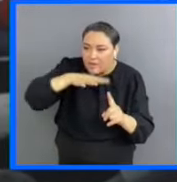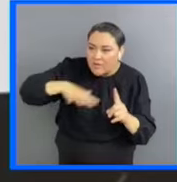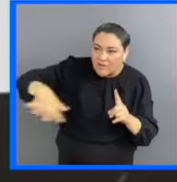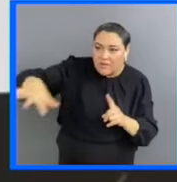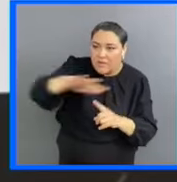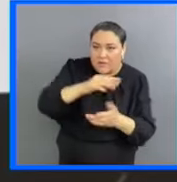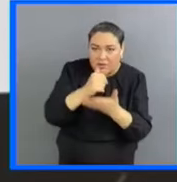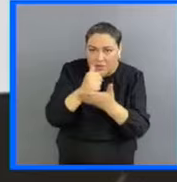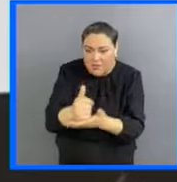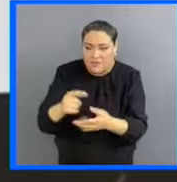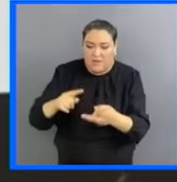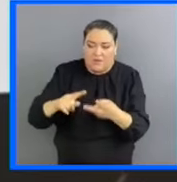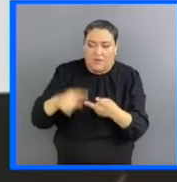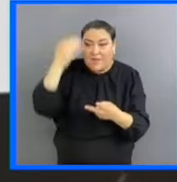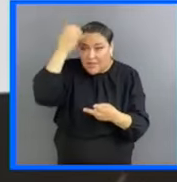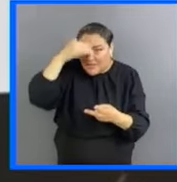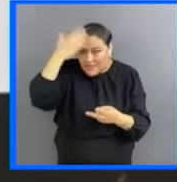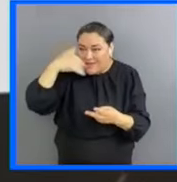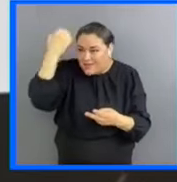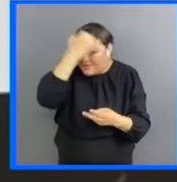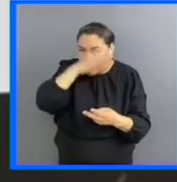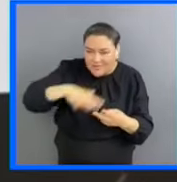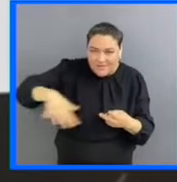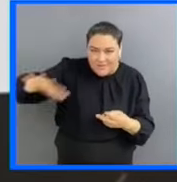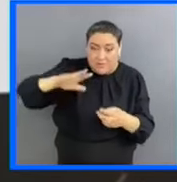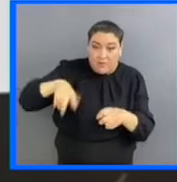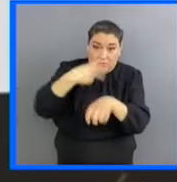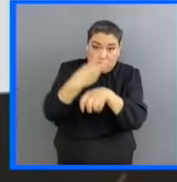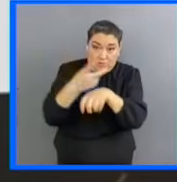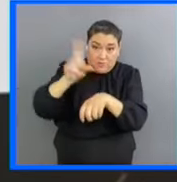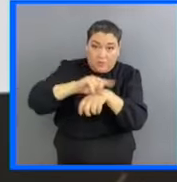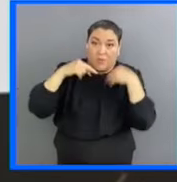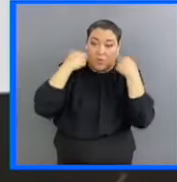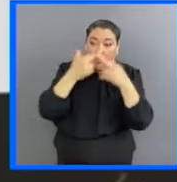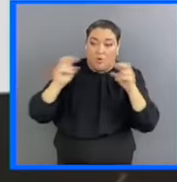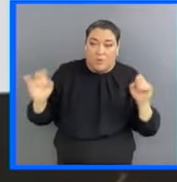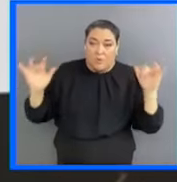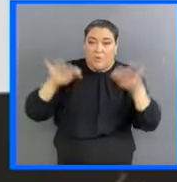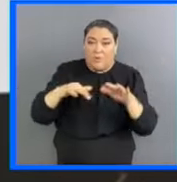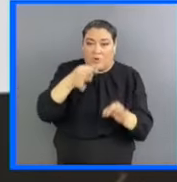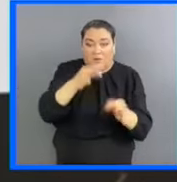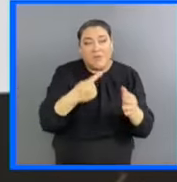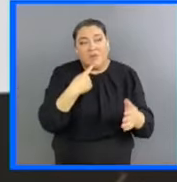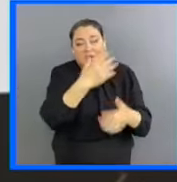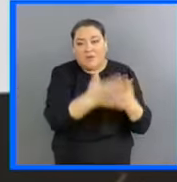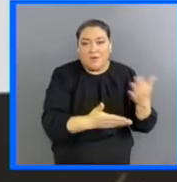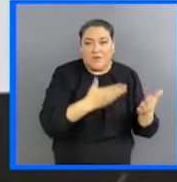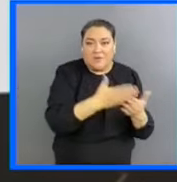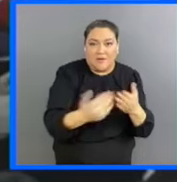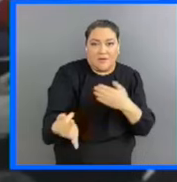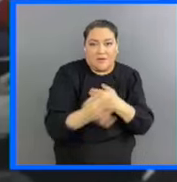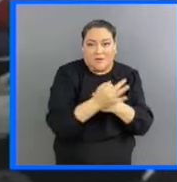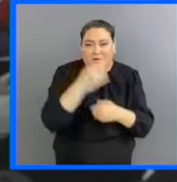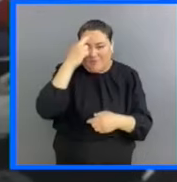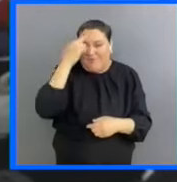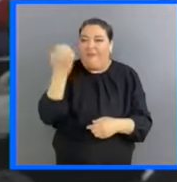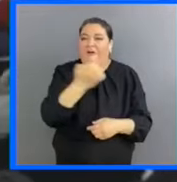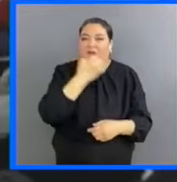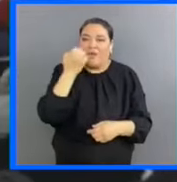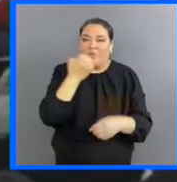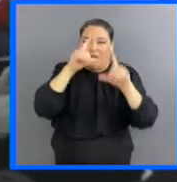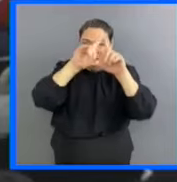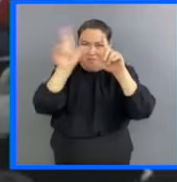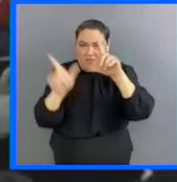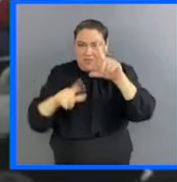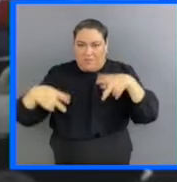social. En el segundo día de las jornadas sobre la ley de amparo, organizadas por la Escuela Federal de Formación Judicial, personas juzgadoras